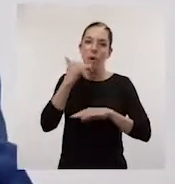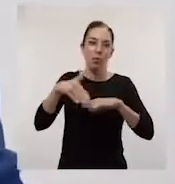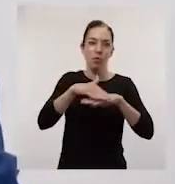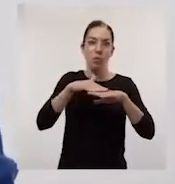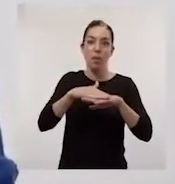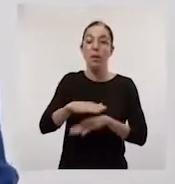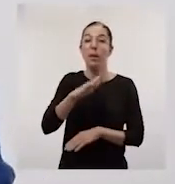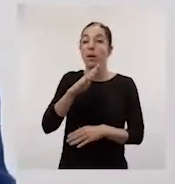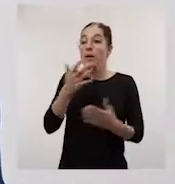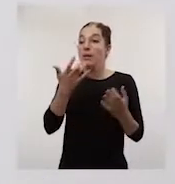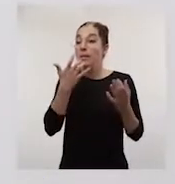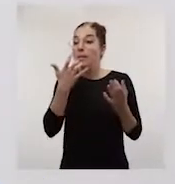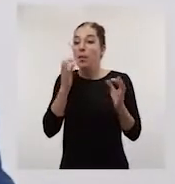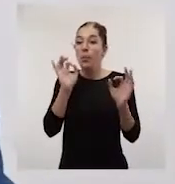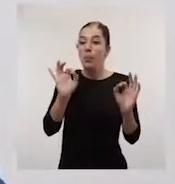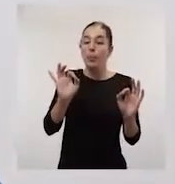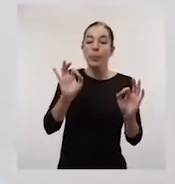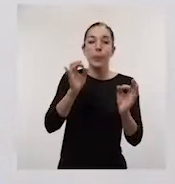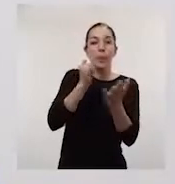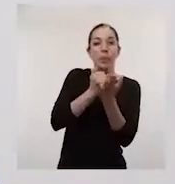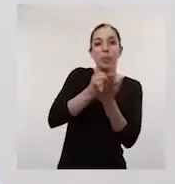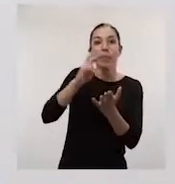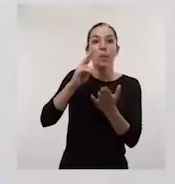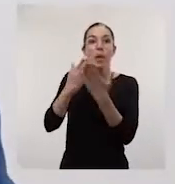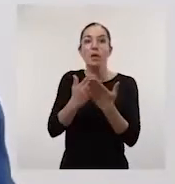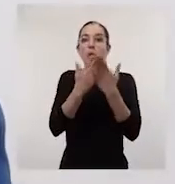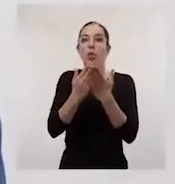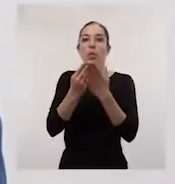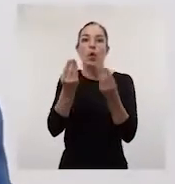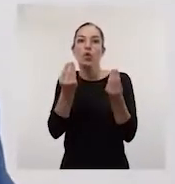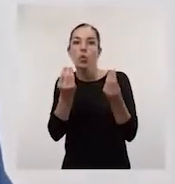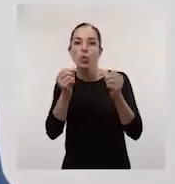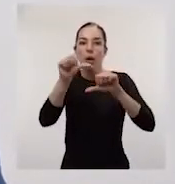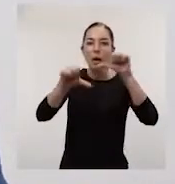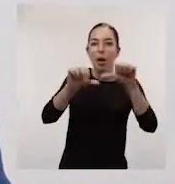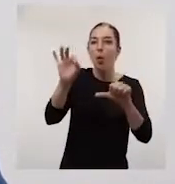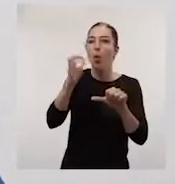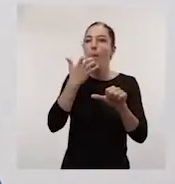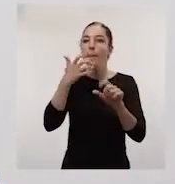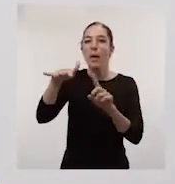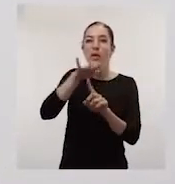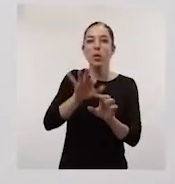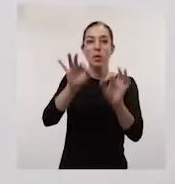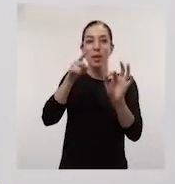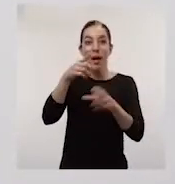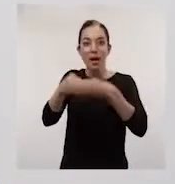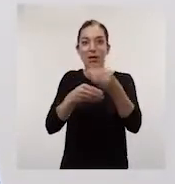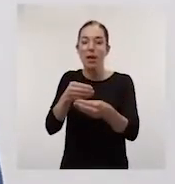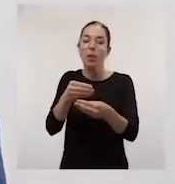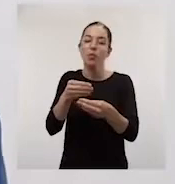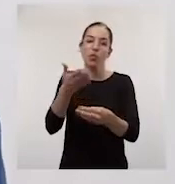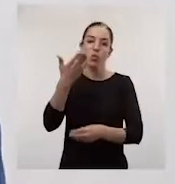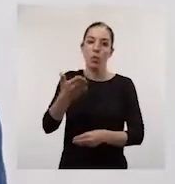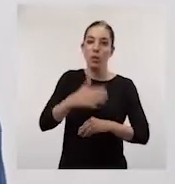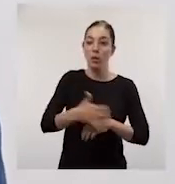en aquellos experimentos o estudios que requieren del manejo de determinadas sustancias o se realizan en algunos entornos especiales yo